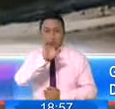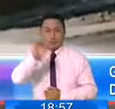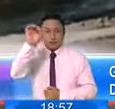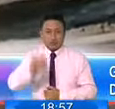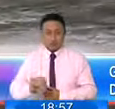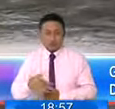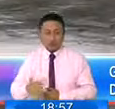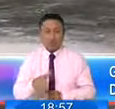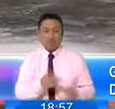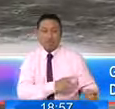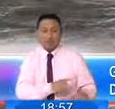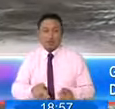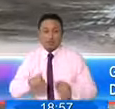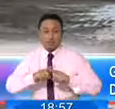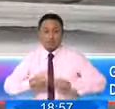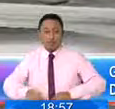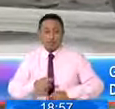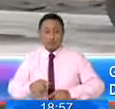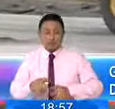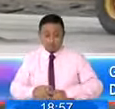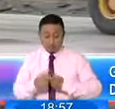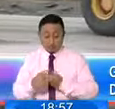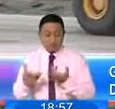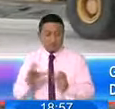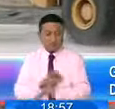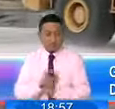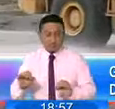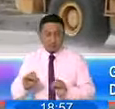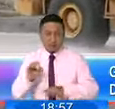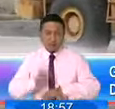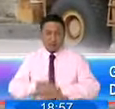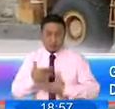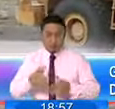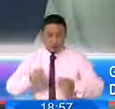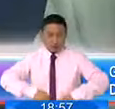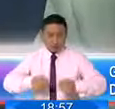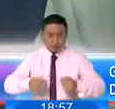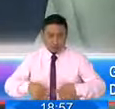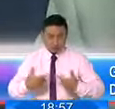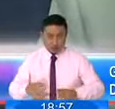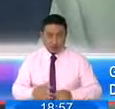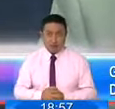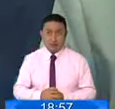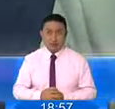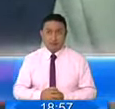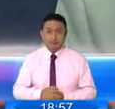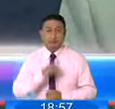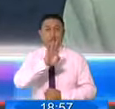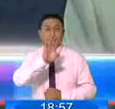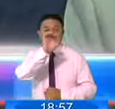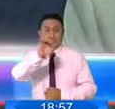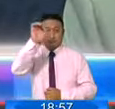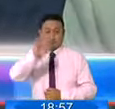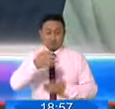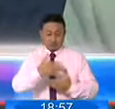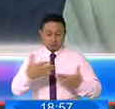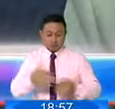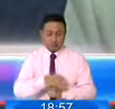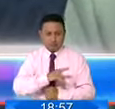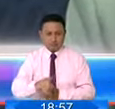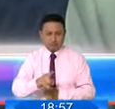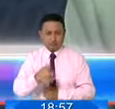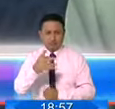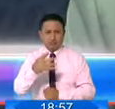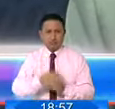se planificaron pero no se han ejecutado, a pesar de estar contratadas. Hay también un 4% de obras que presentan fallas